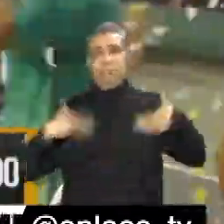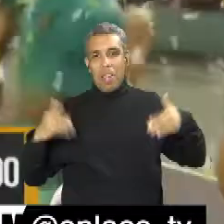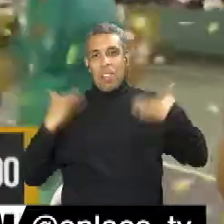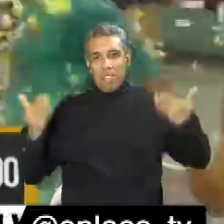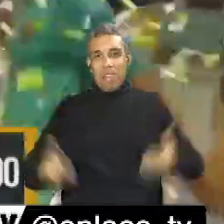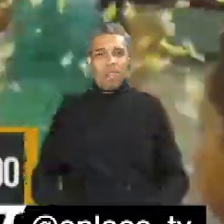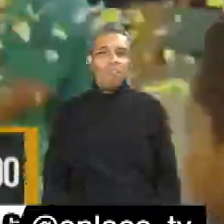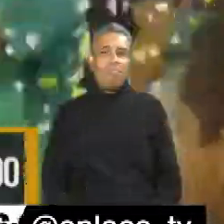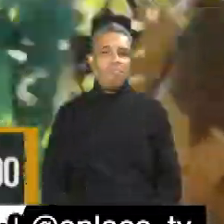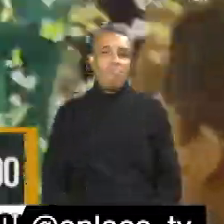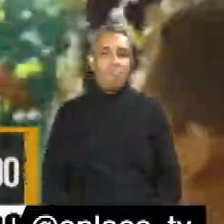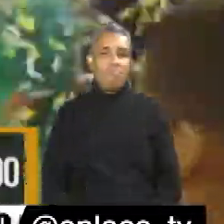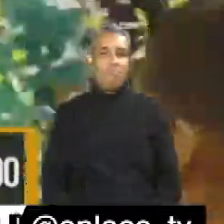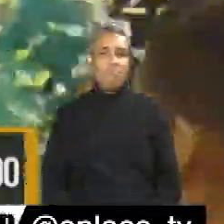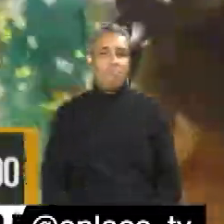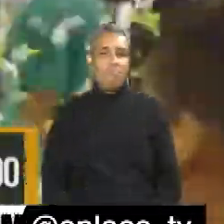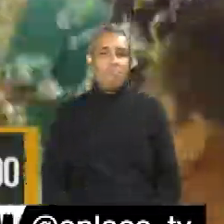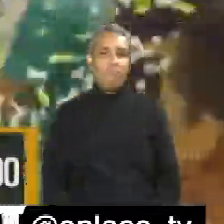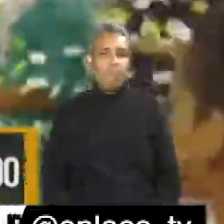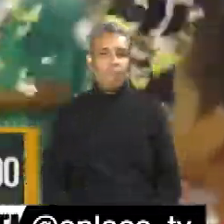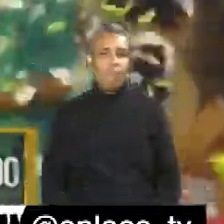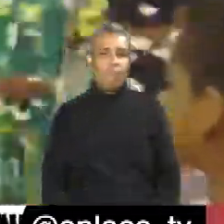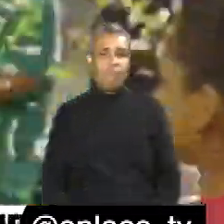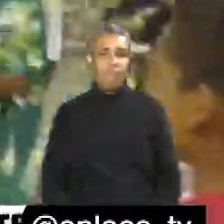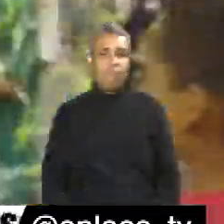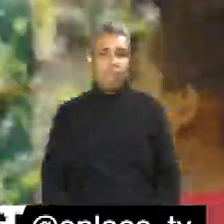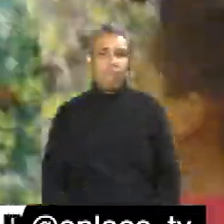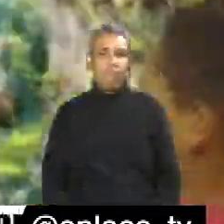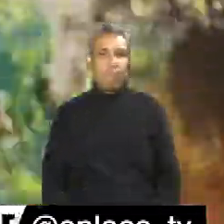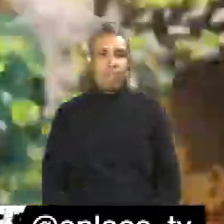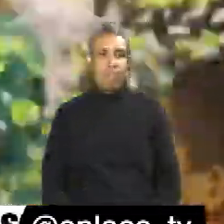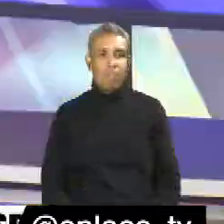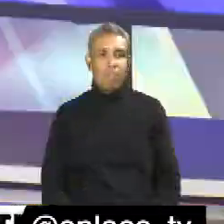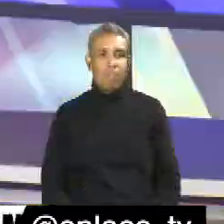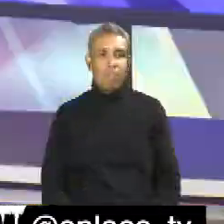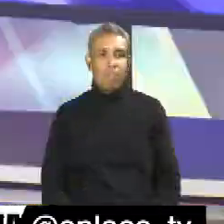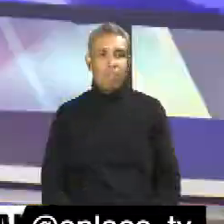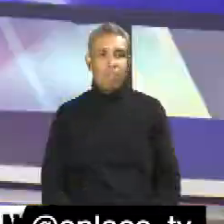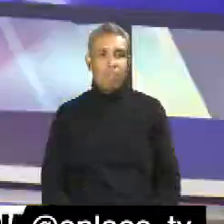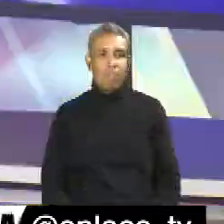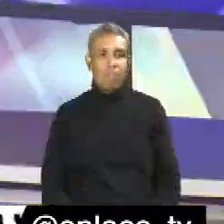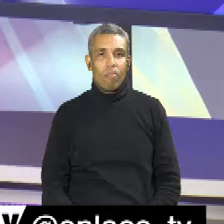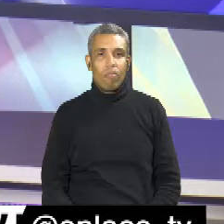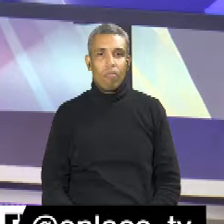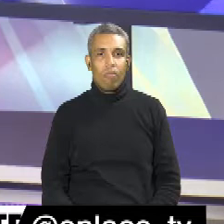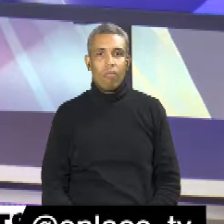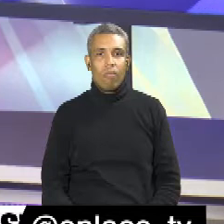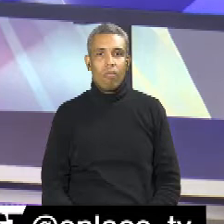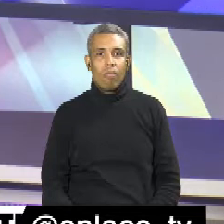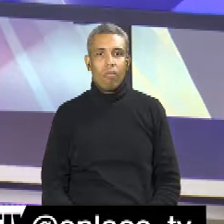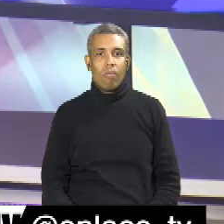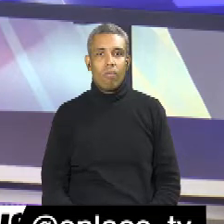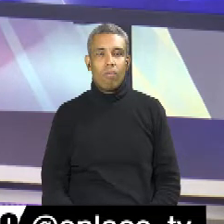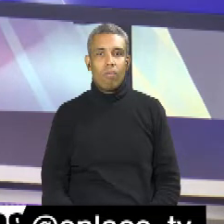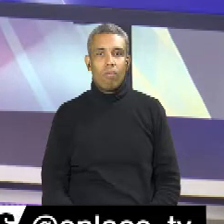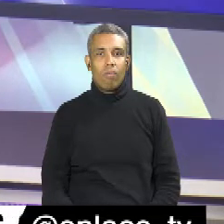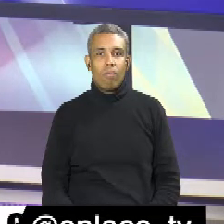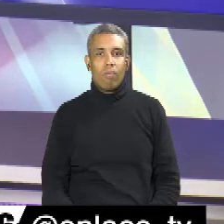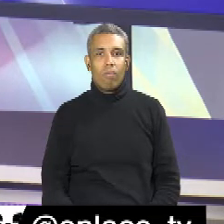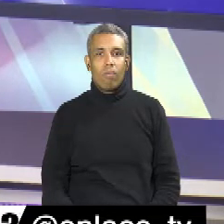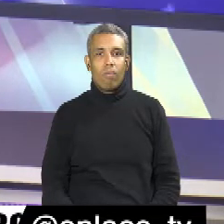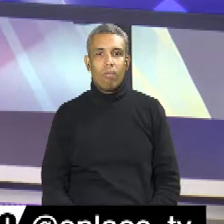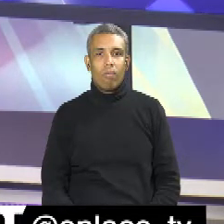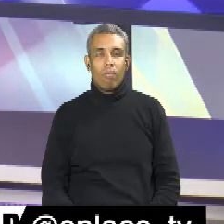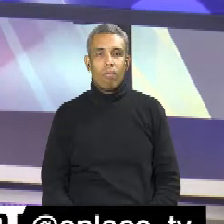Gracias. La ciudad fue escenario de la segunda